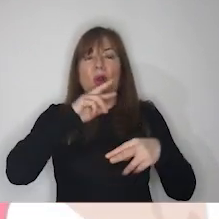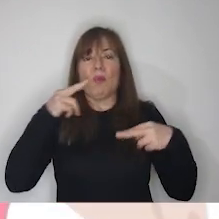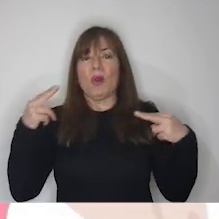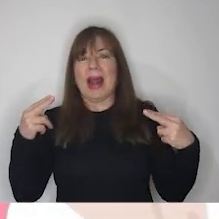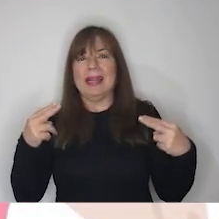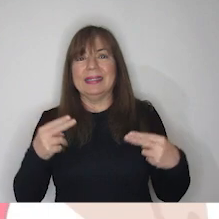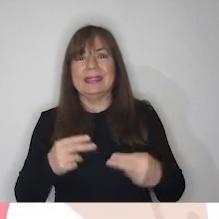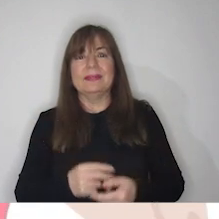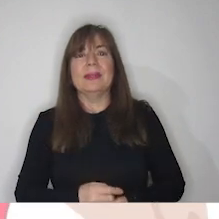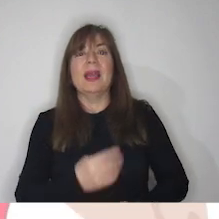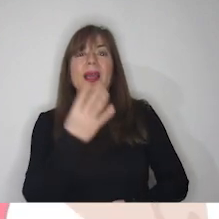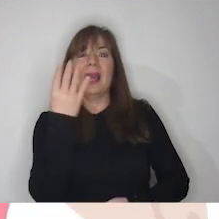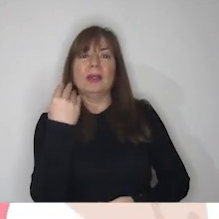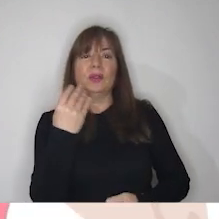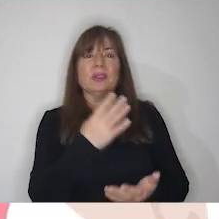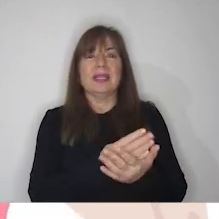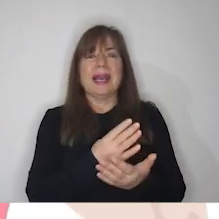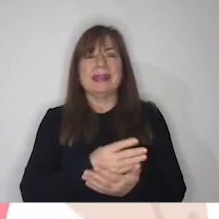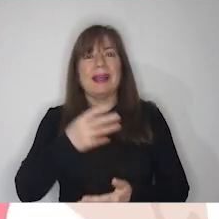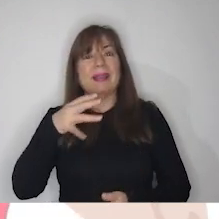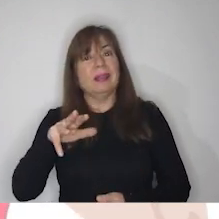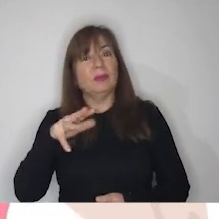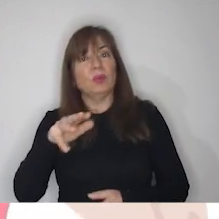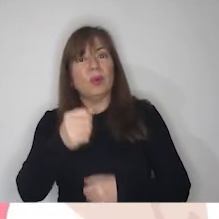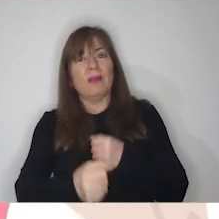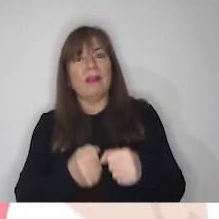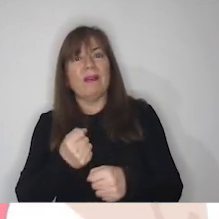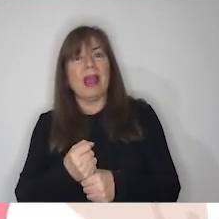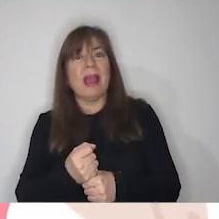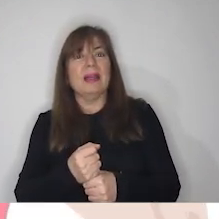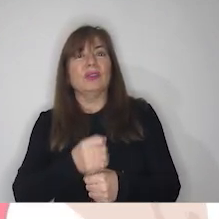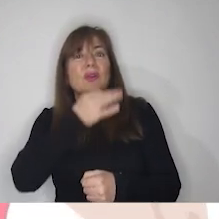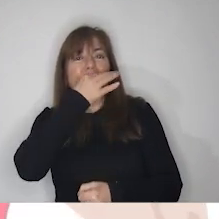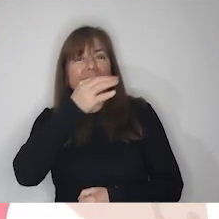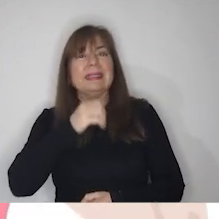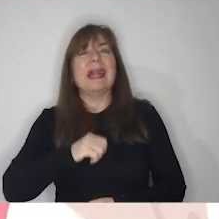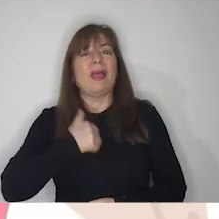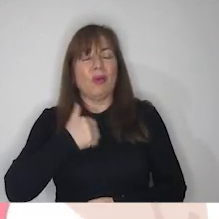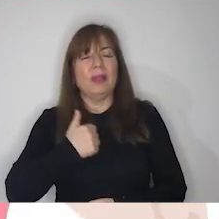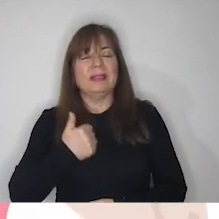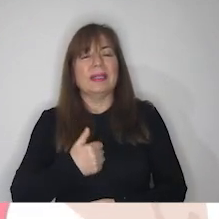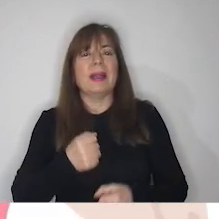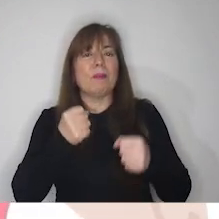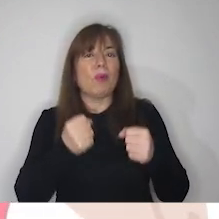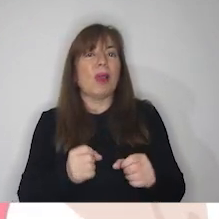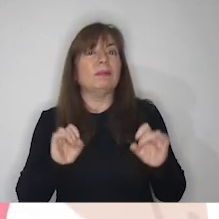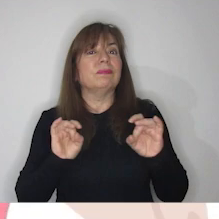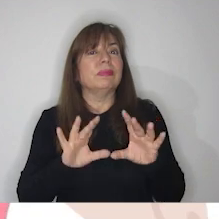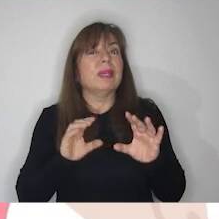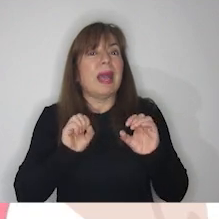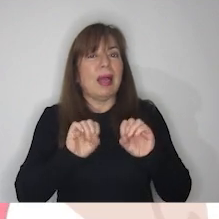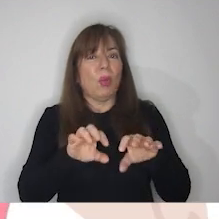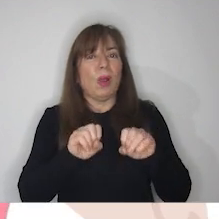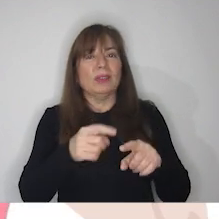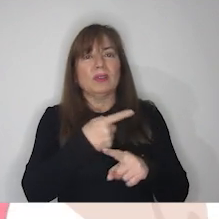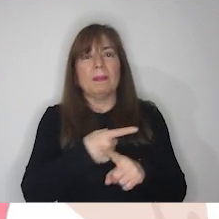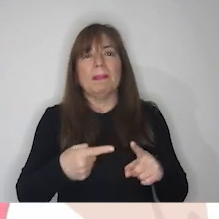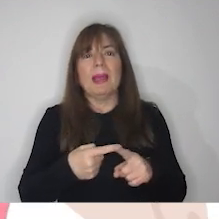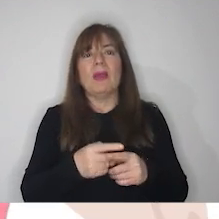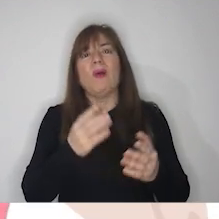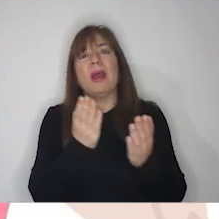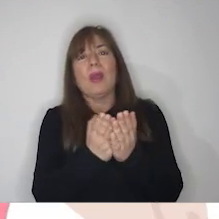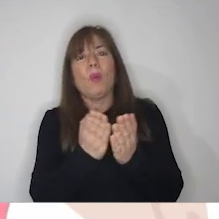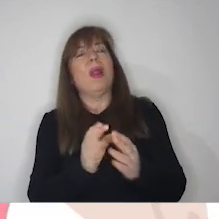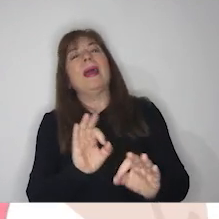los 19 años podemos decir que eres un adolescente, y probablemente estés en la educación media o en la escuela especial realizando